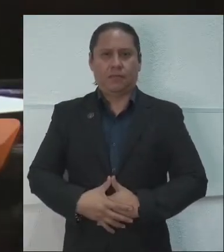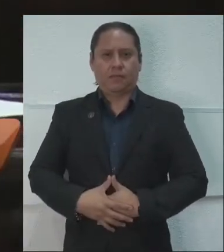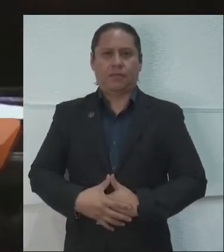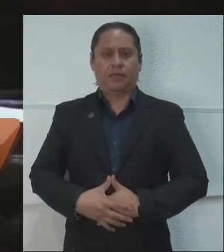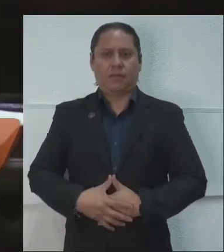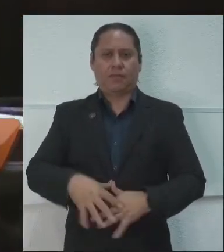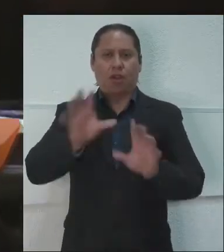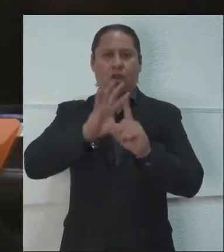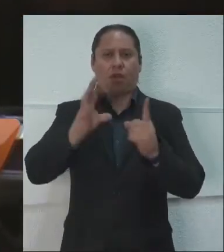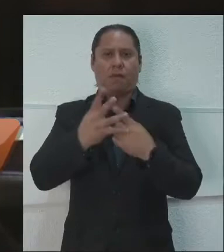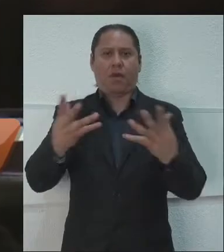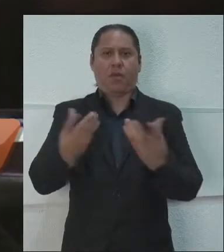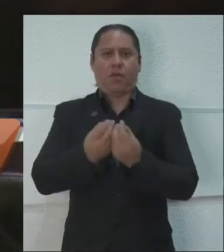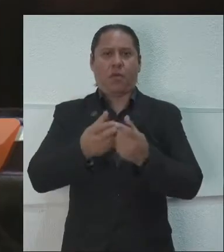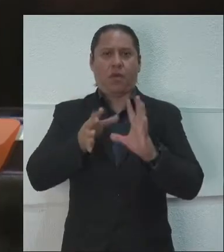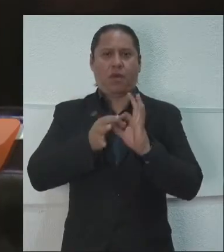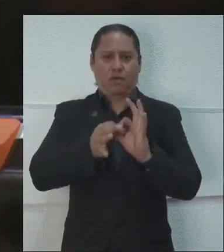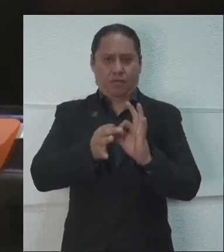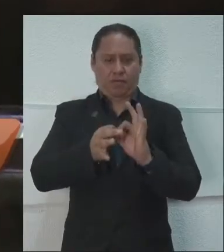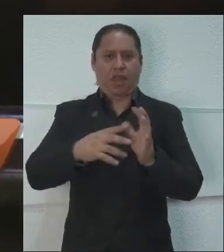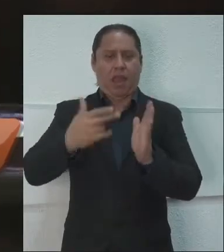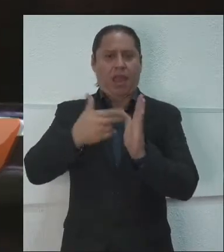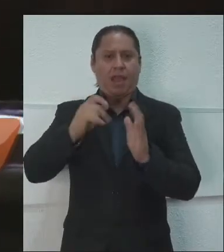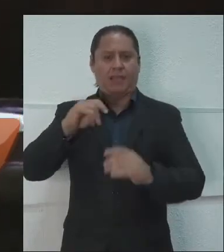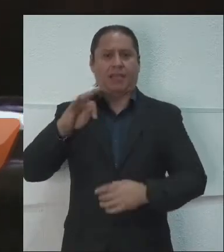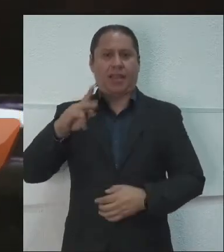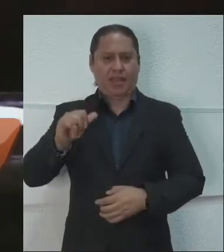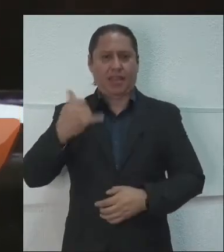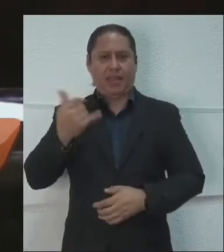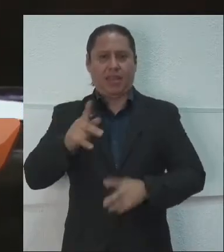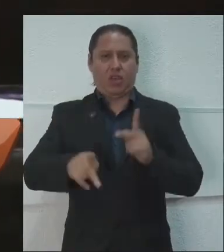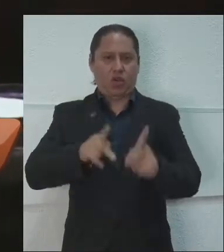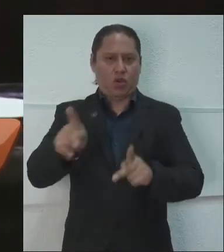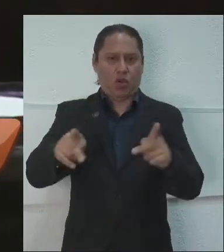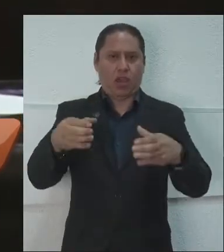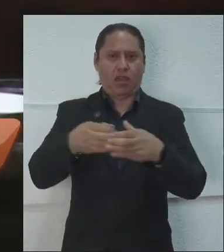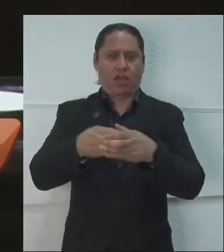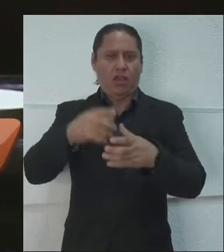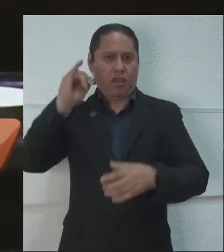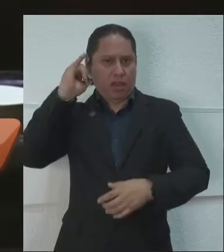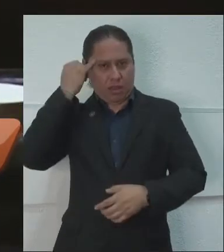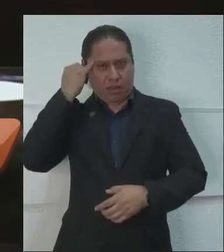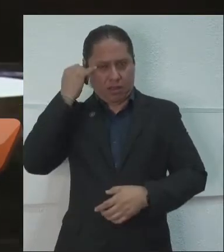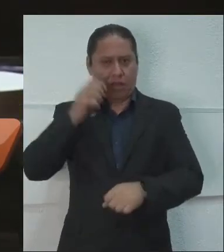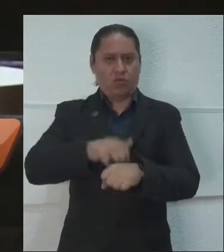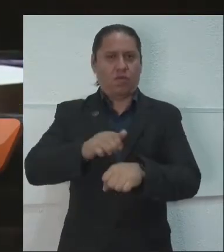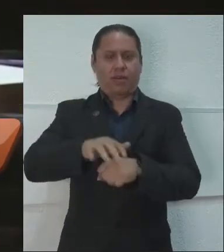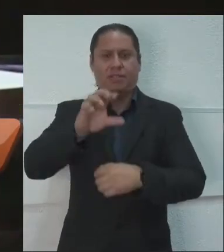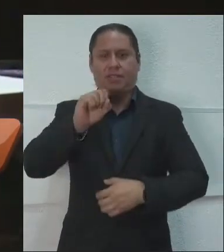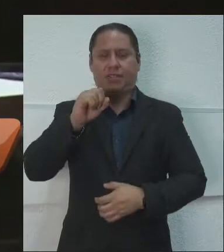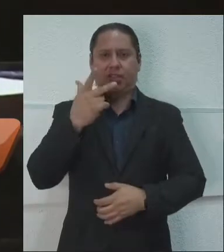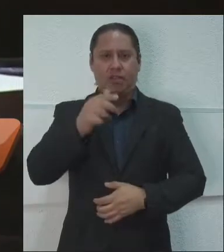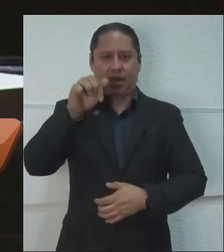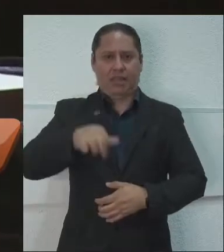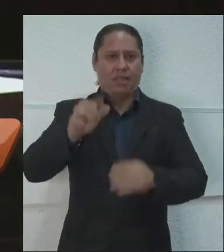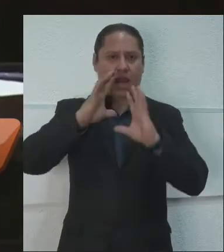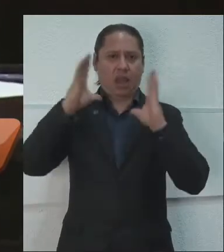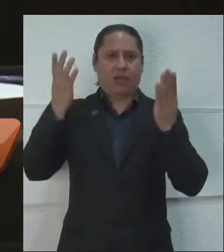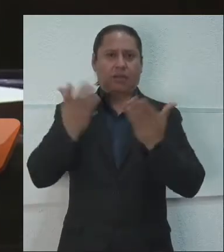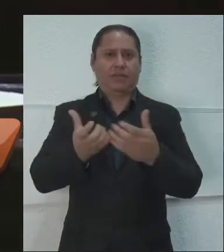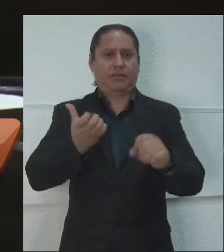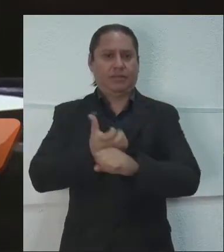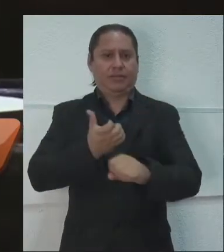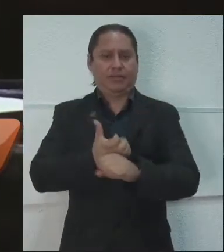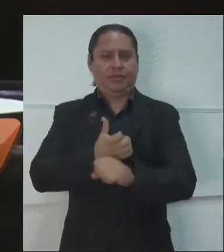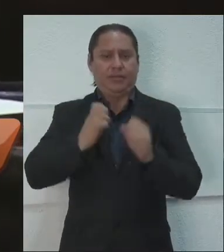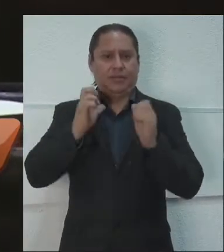A las Comisiones Unidas de Hacienda y de Pueblos y Comunidades Indígenas de la 68ª Legislatura del Honorable Congreso